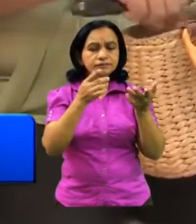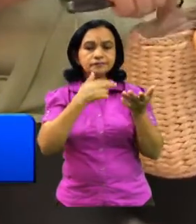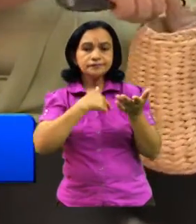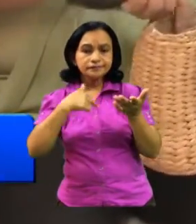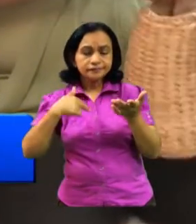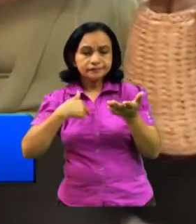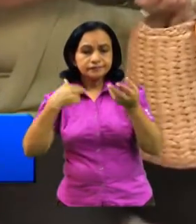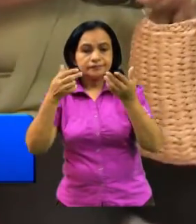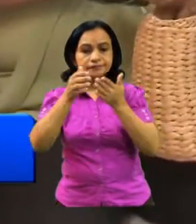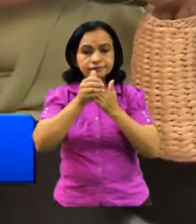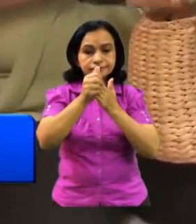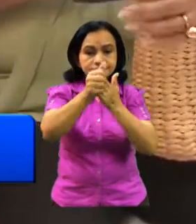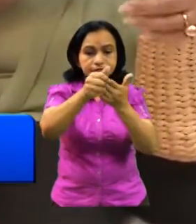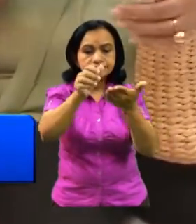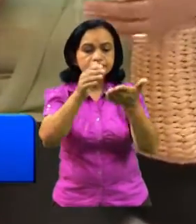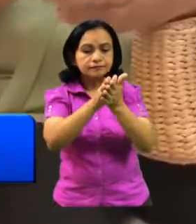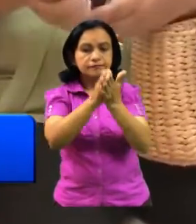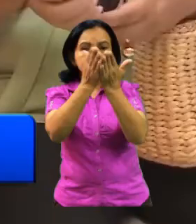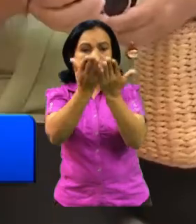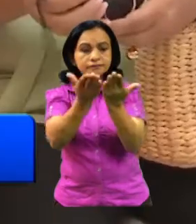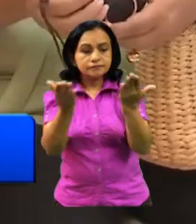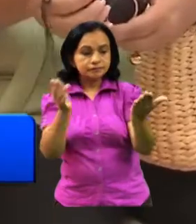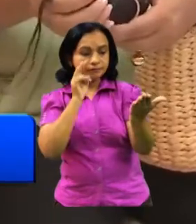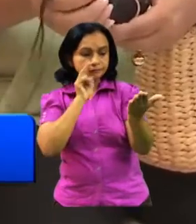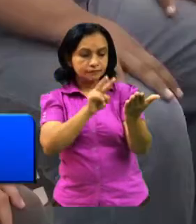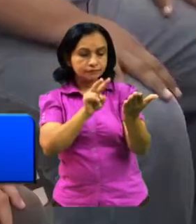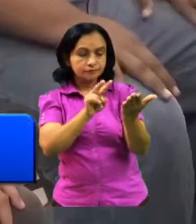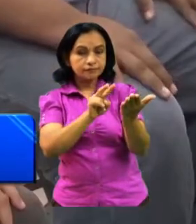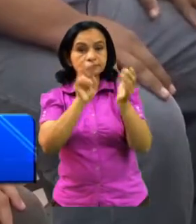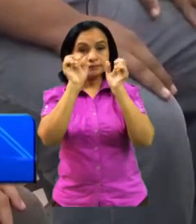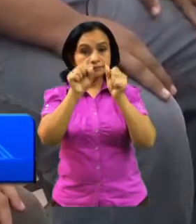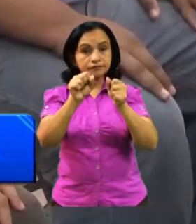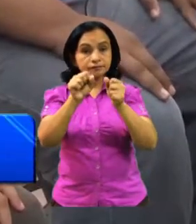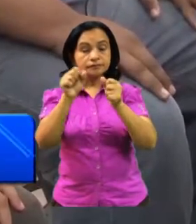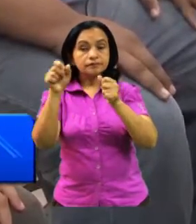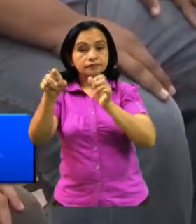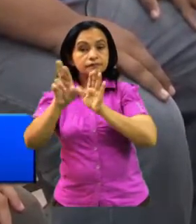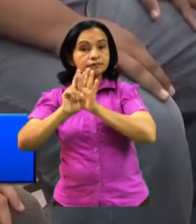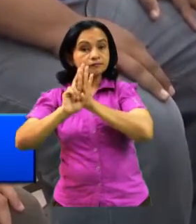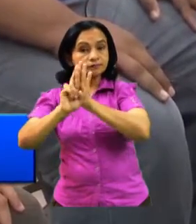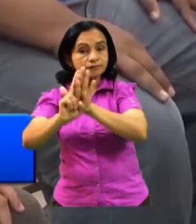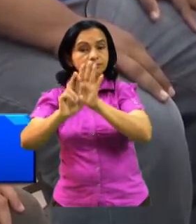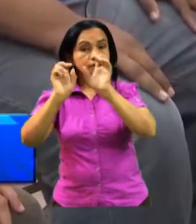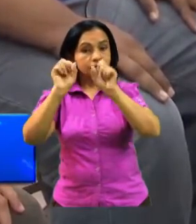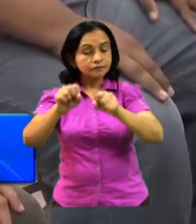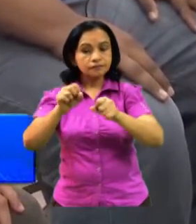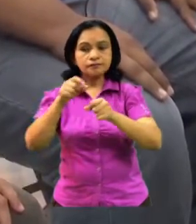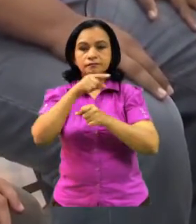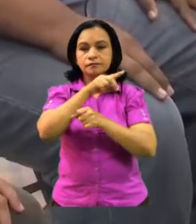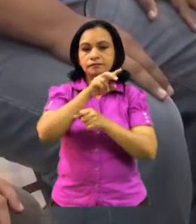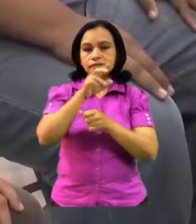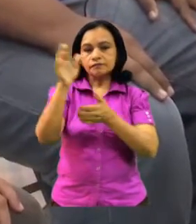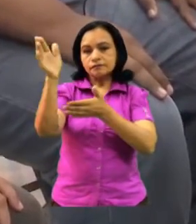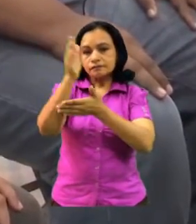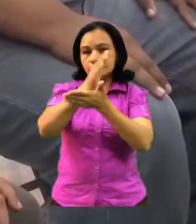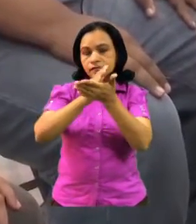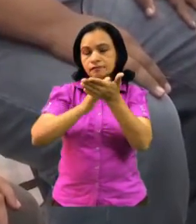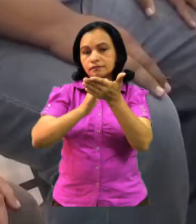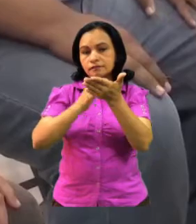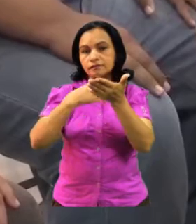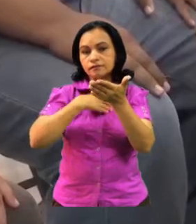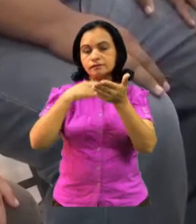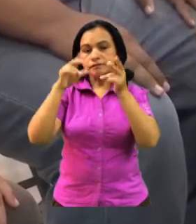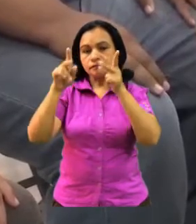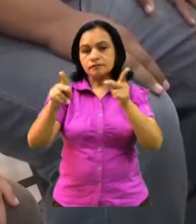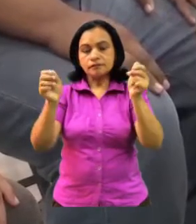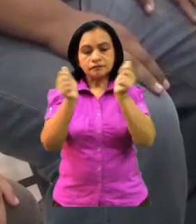creen estas herramientas para poder que las entidades de respuesta puedan tomar en cuenta algunas medidas para